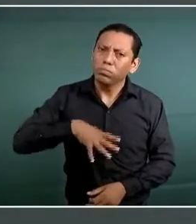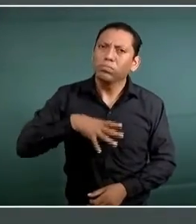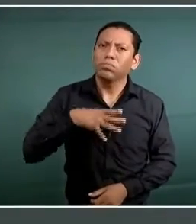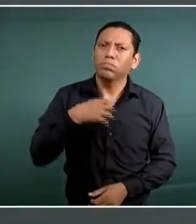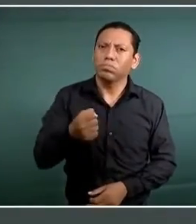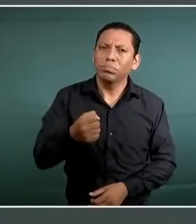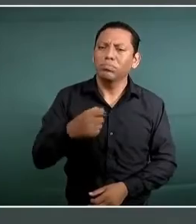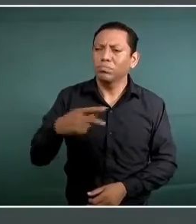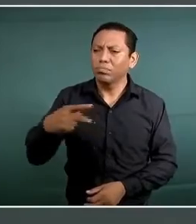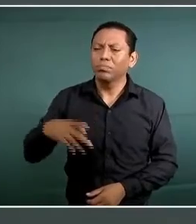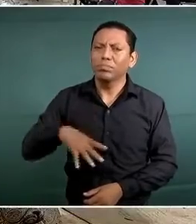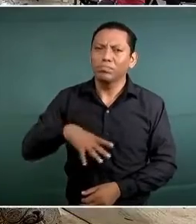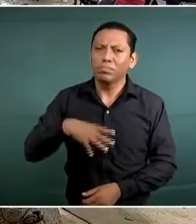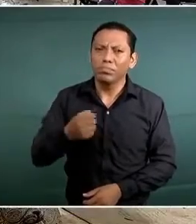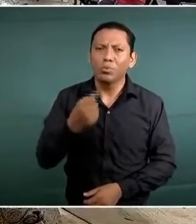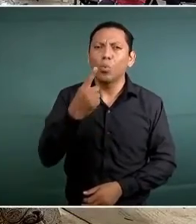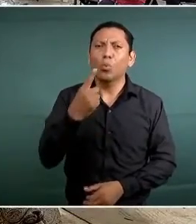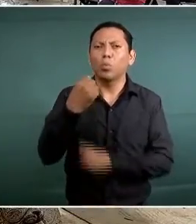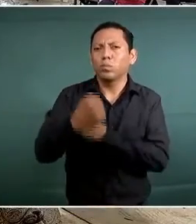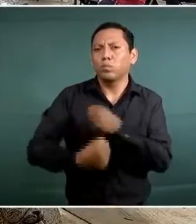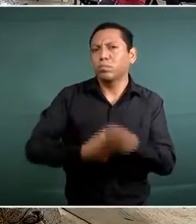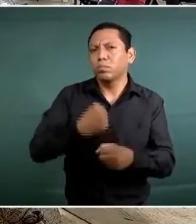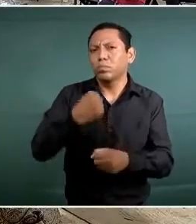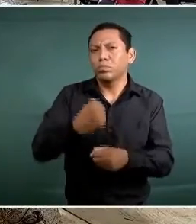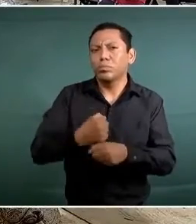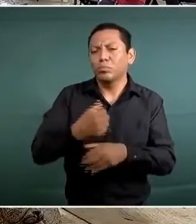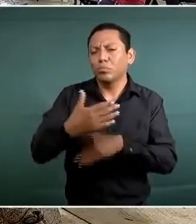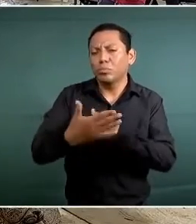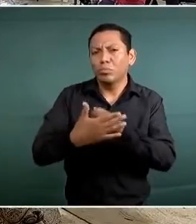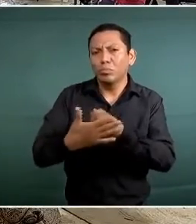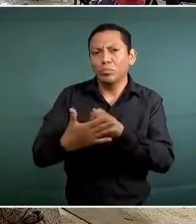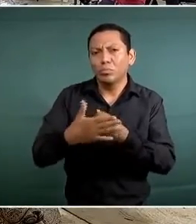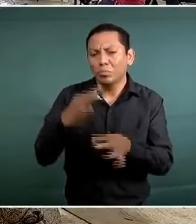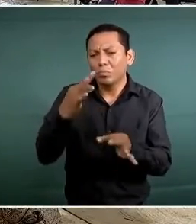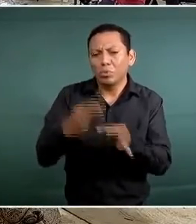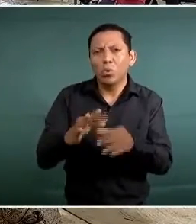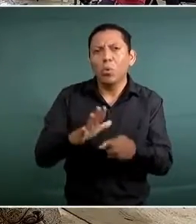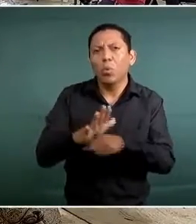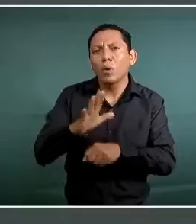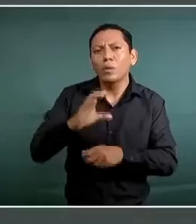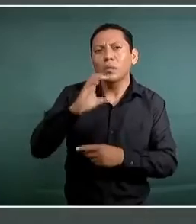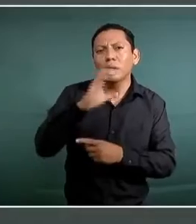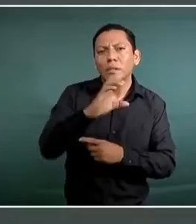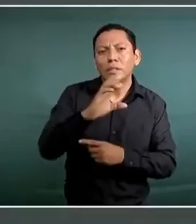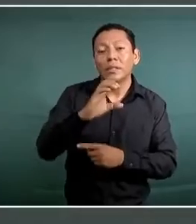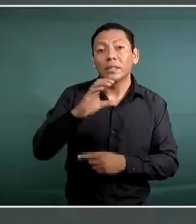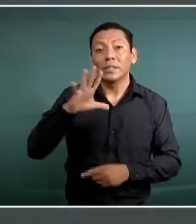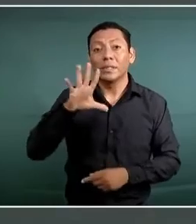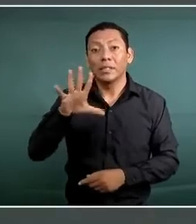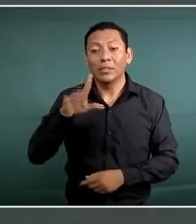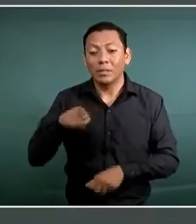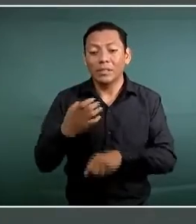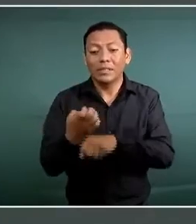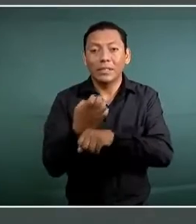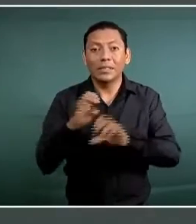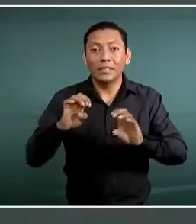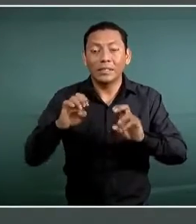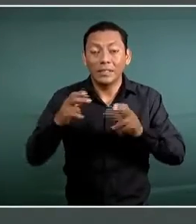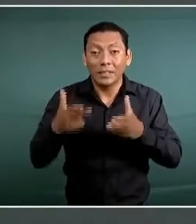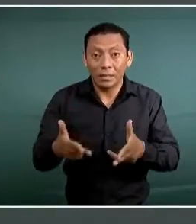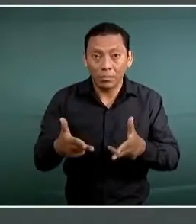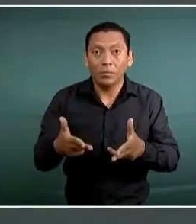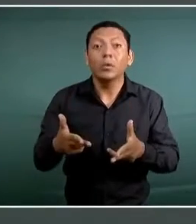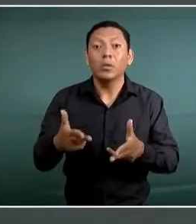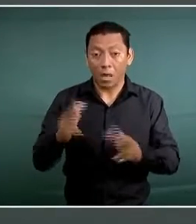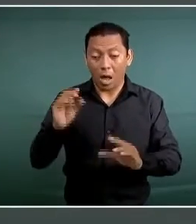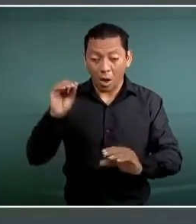y en un año quedará listo el C5 aquí en Chiapas. Estamos